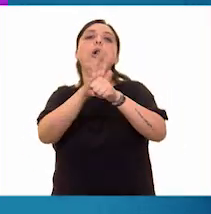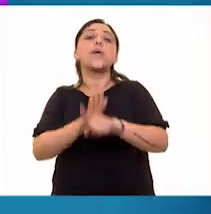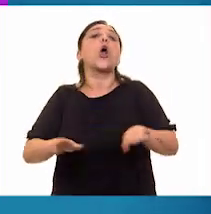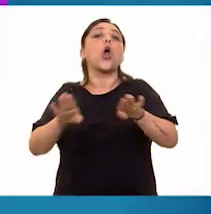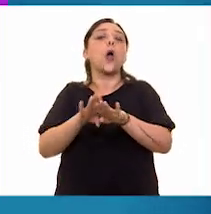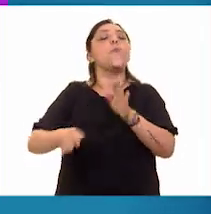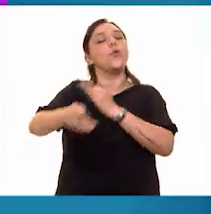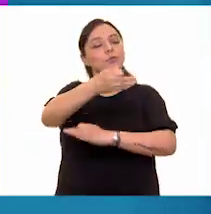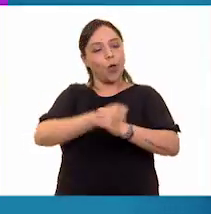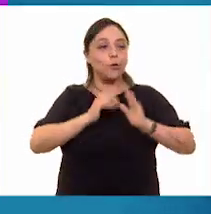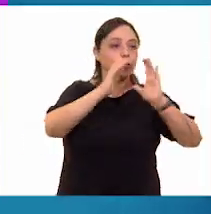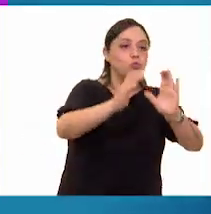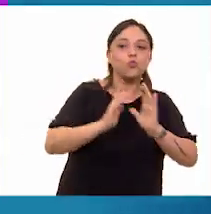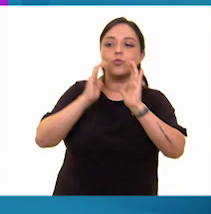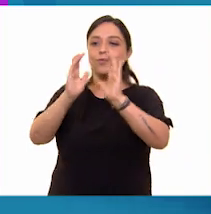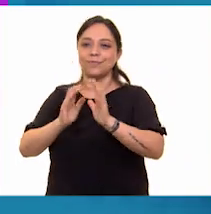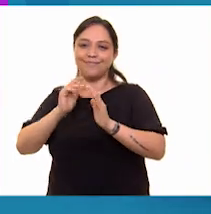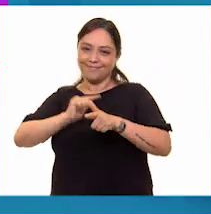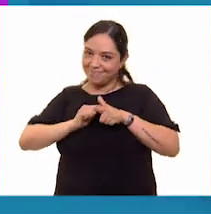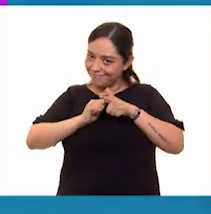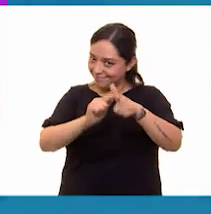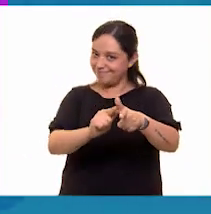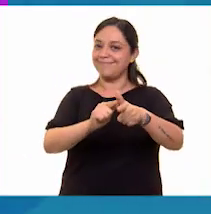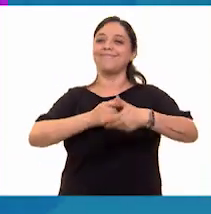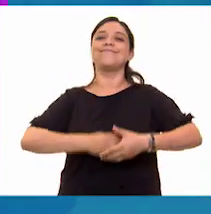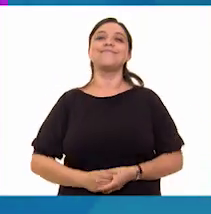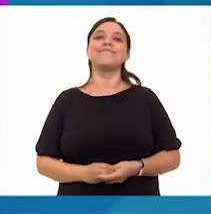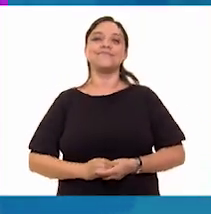unos a los otros.